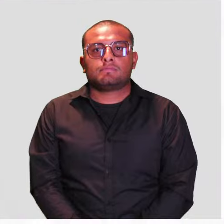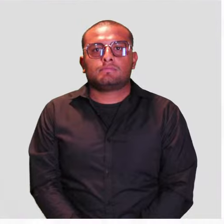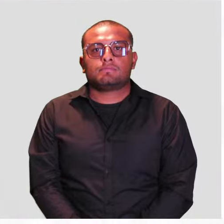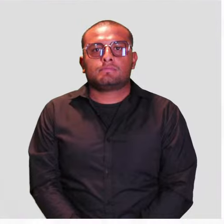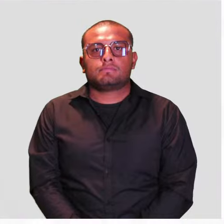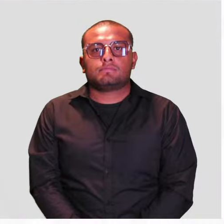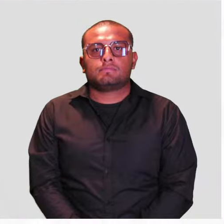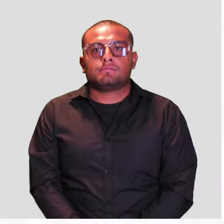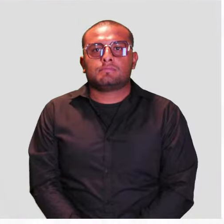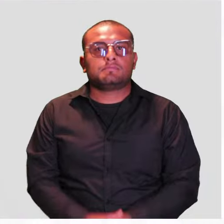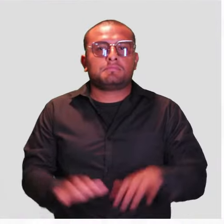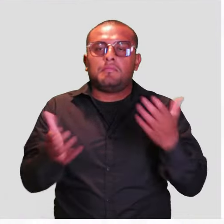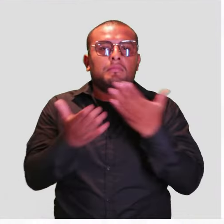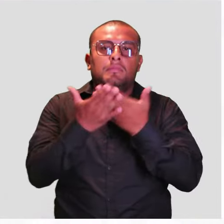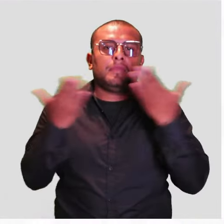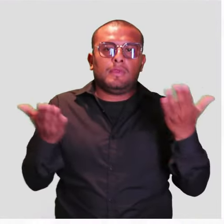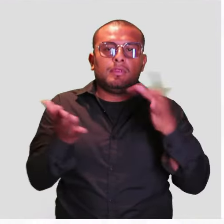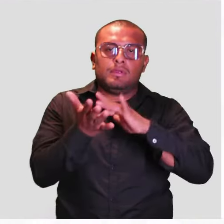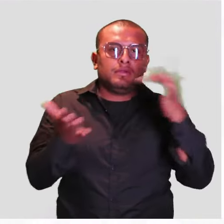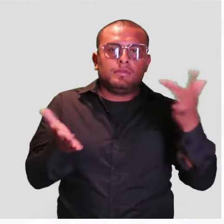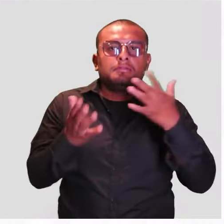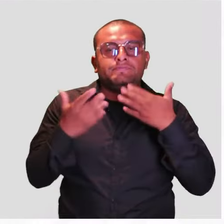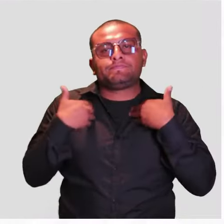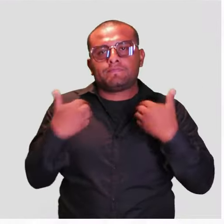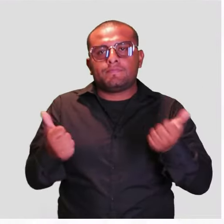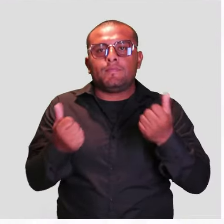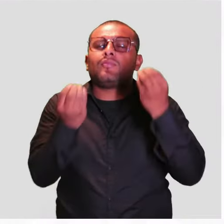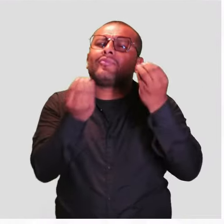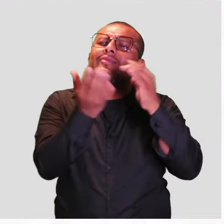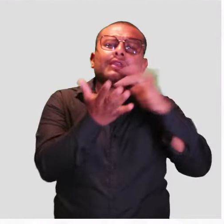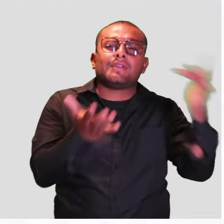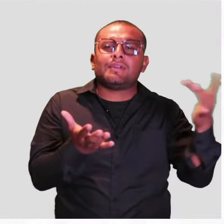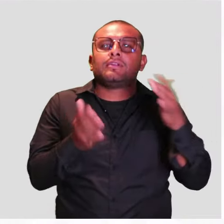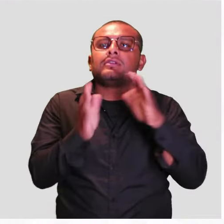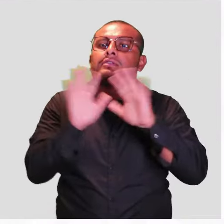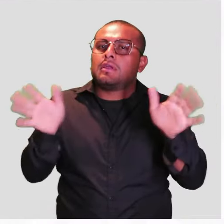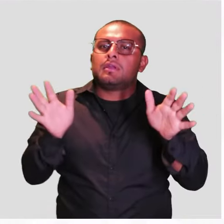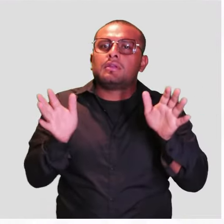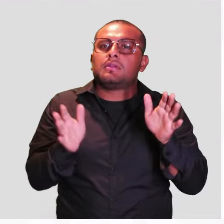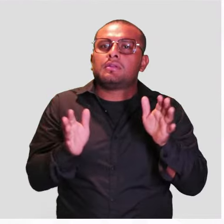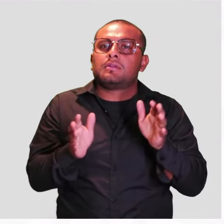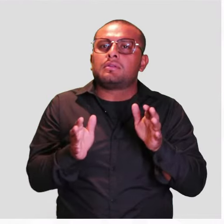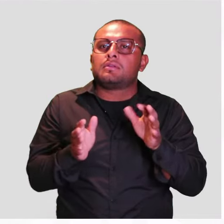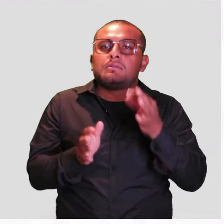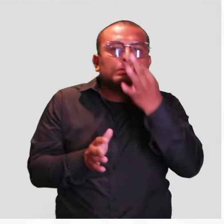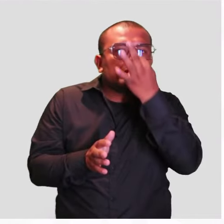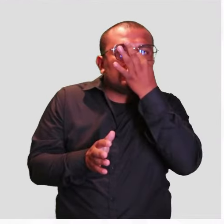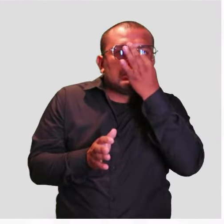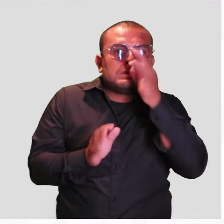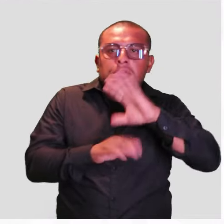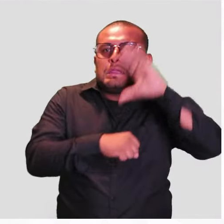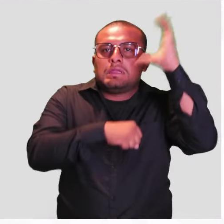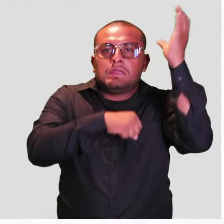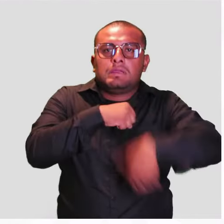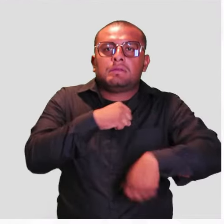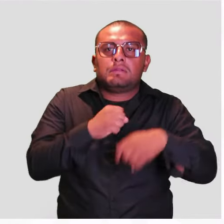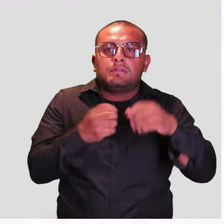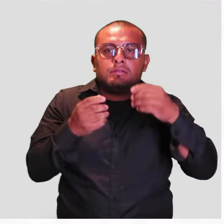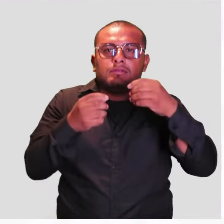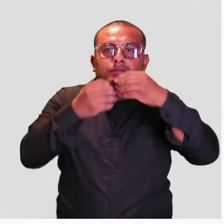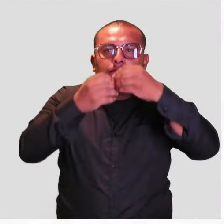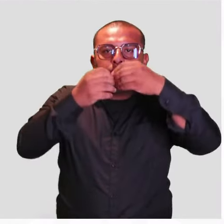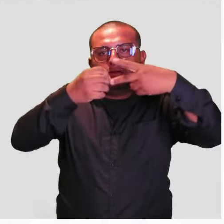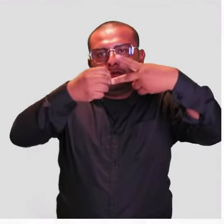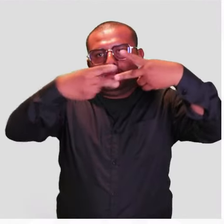Declina, ok, entendemos. Muchísimas gracias. Y bueno, prácticamente de este modo estamos concluyendo este segundo segmento